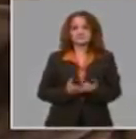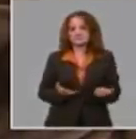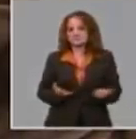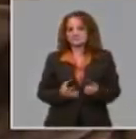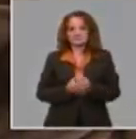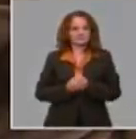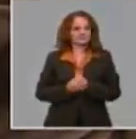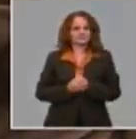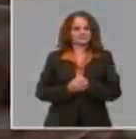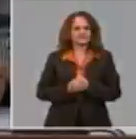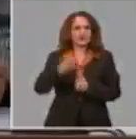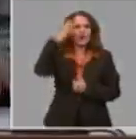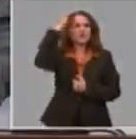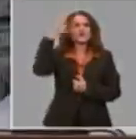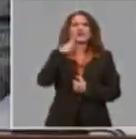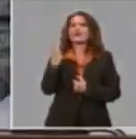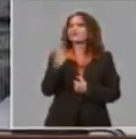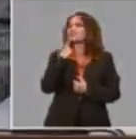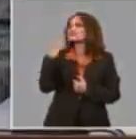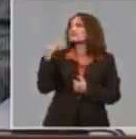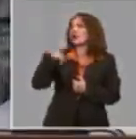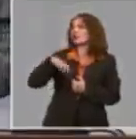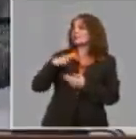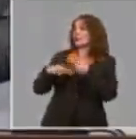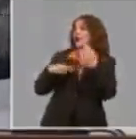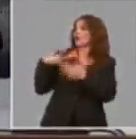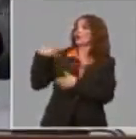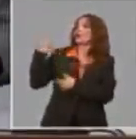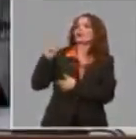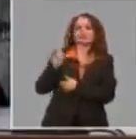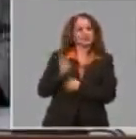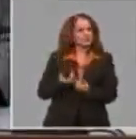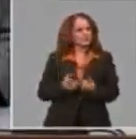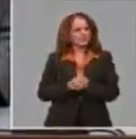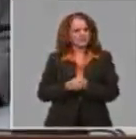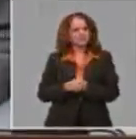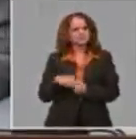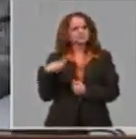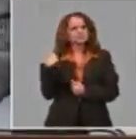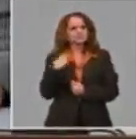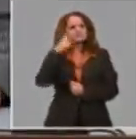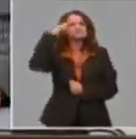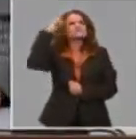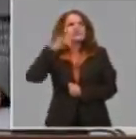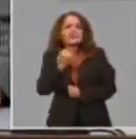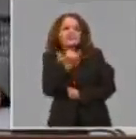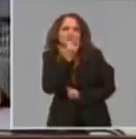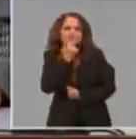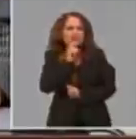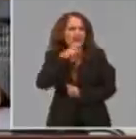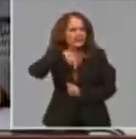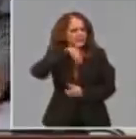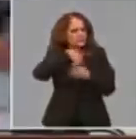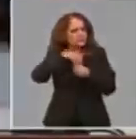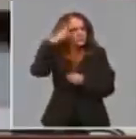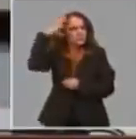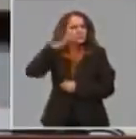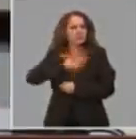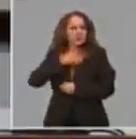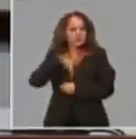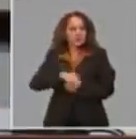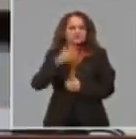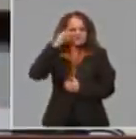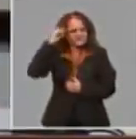alardeando de su lado solo los primeros que recordación nos nuestras insuficiencias pero además hay